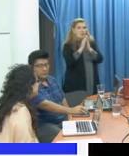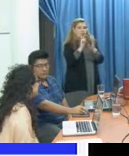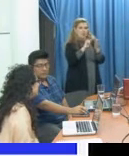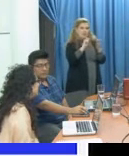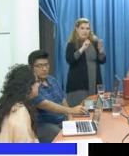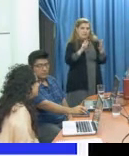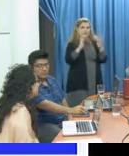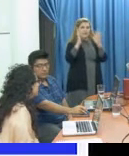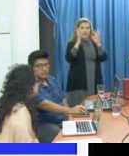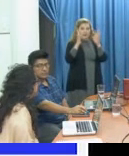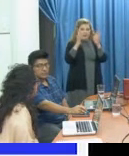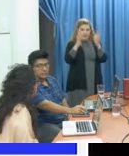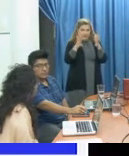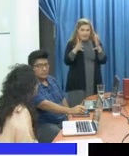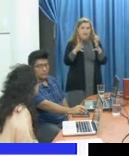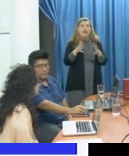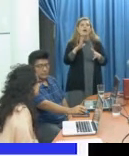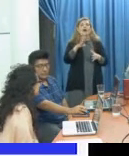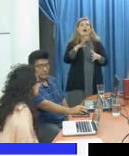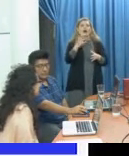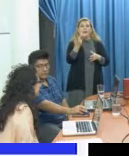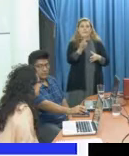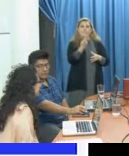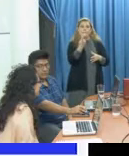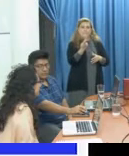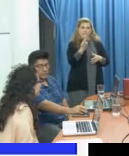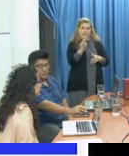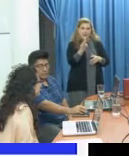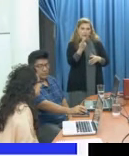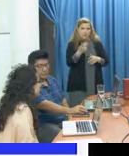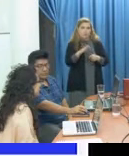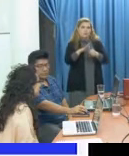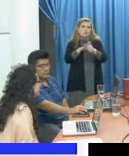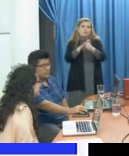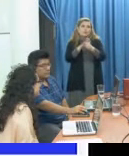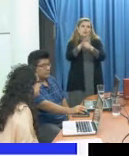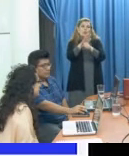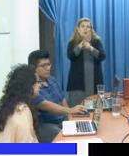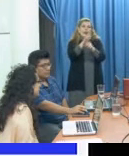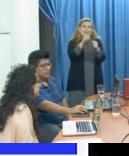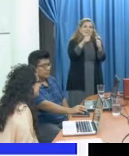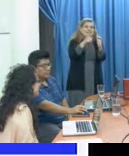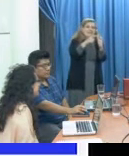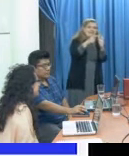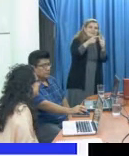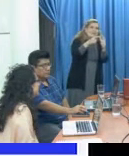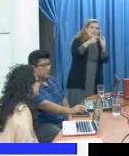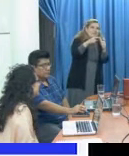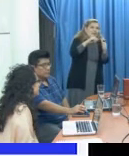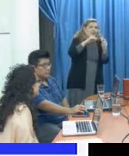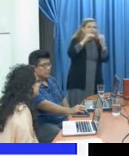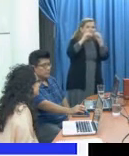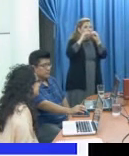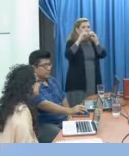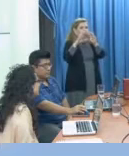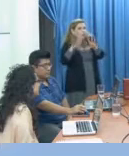Tenemos aquí ya unas preguntas. ¿Cuáles son los primeros signos de una pérdida de